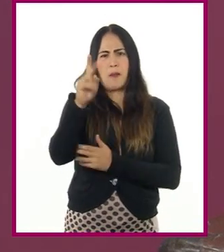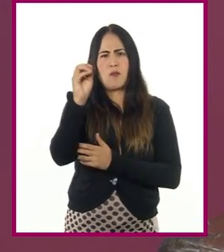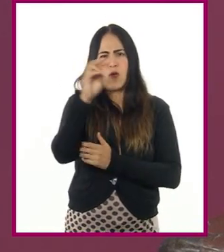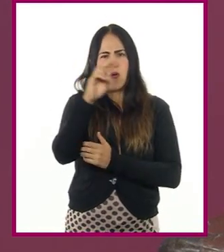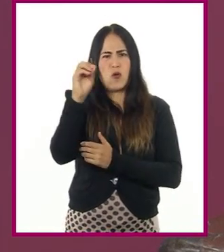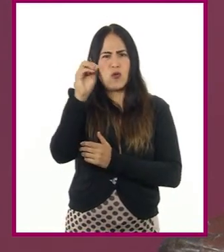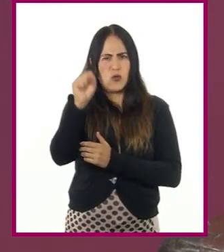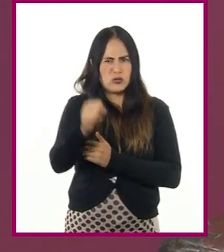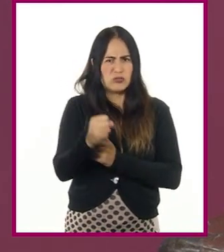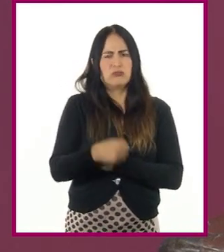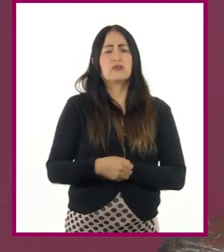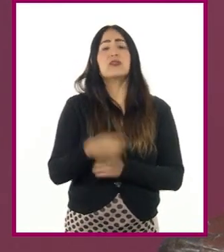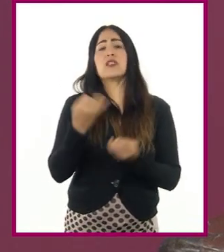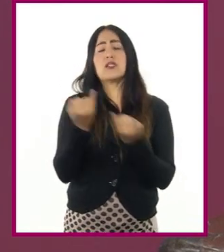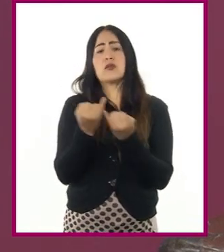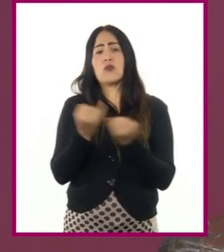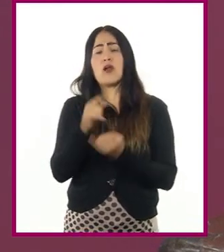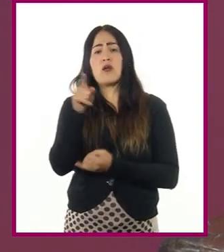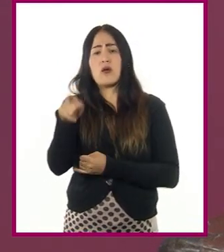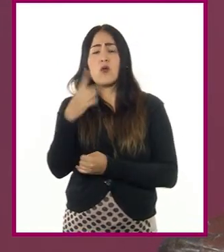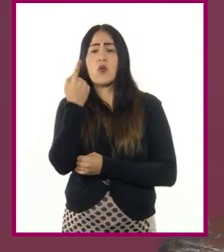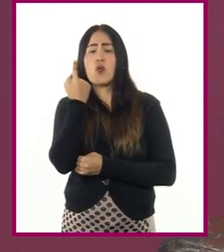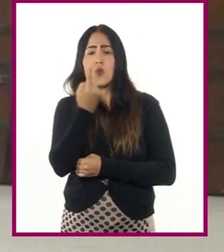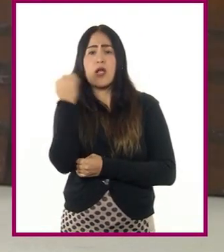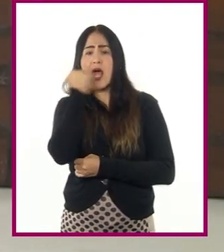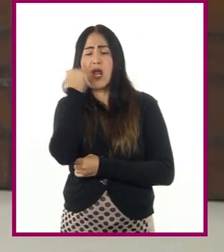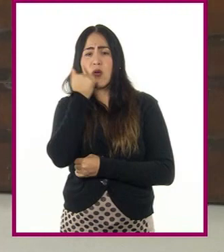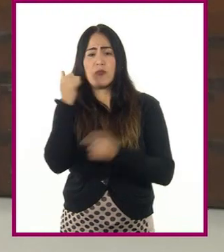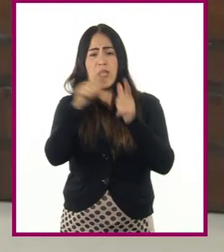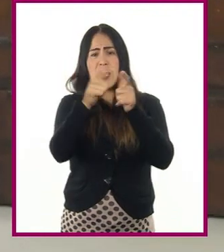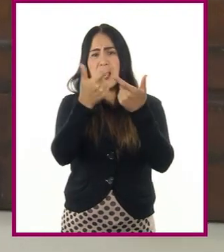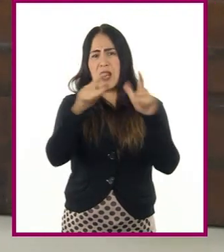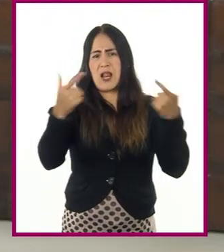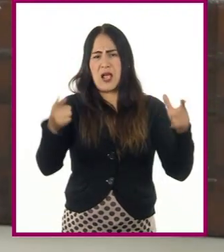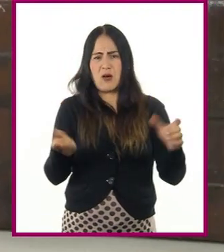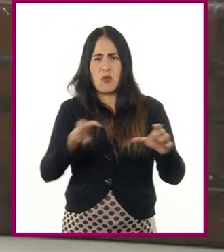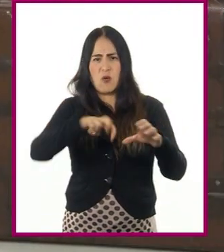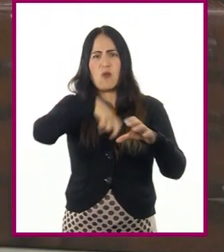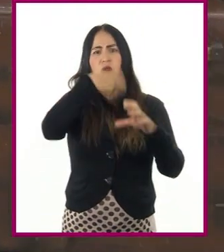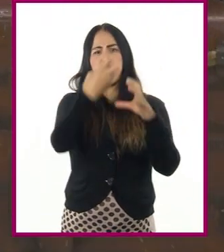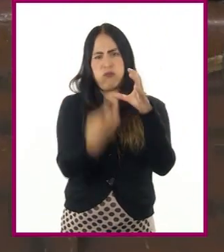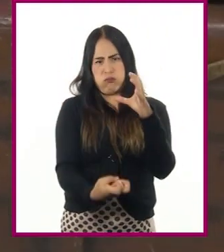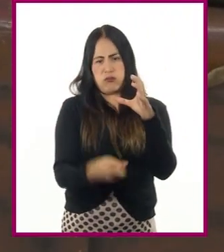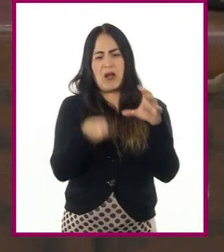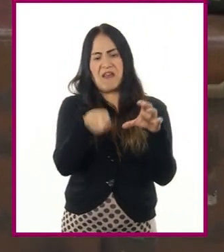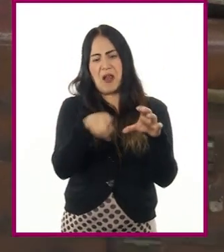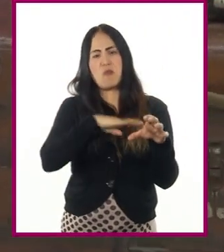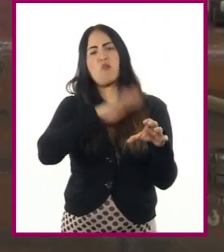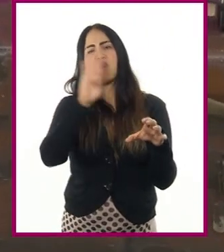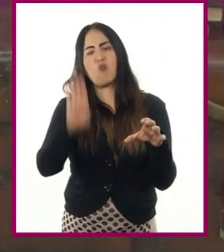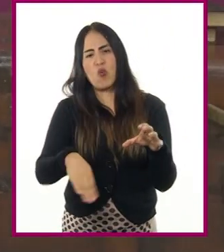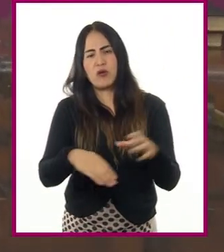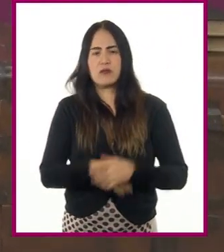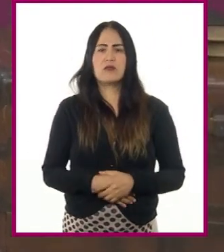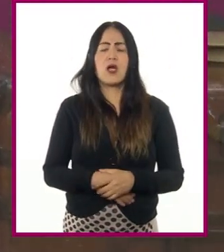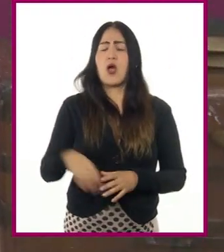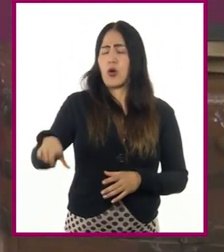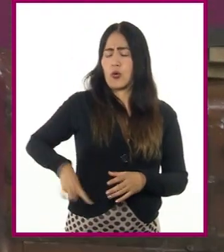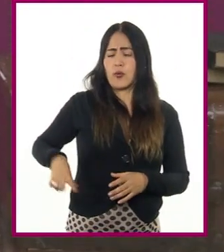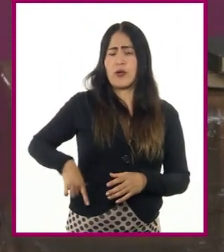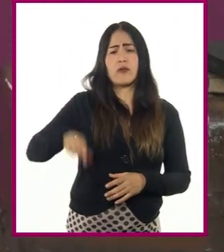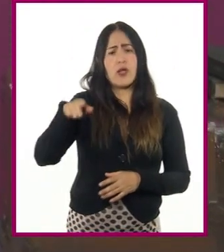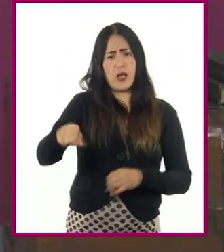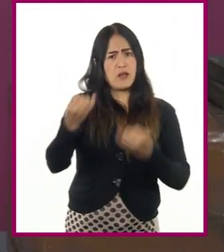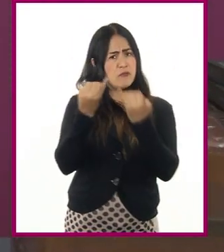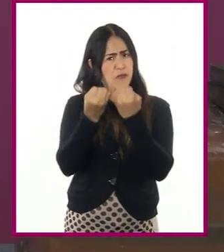un normalista se arrojó a una laguna y murió. El gobierno dio autonomía a la universidad, que